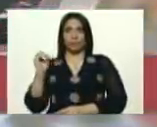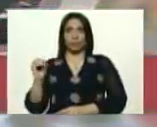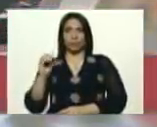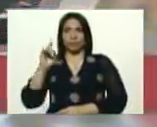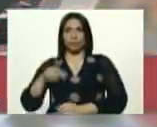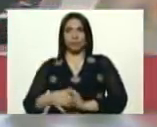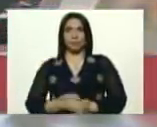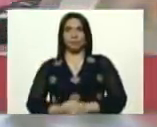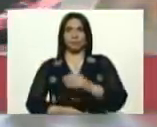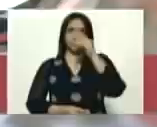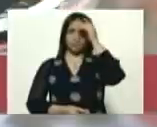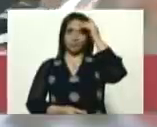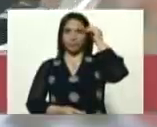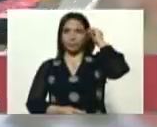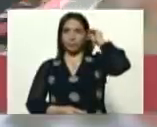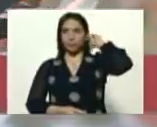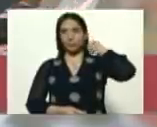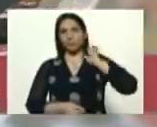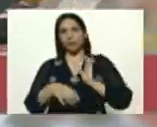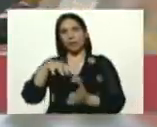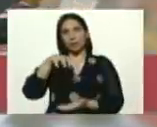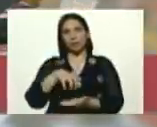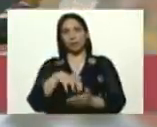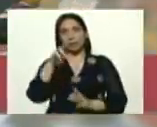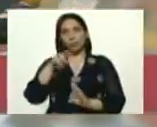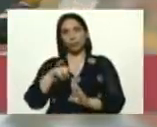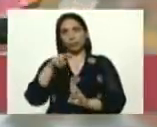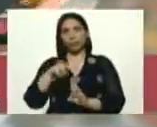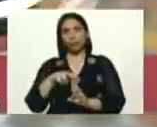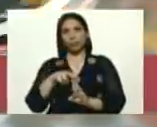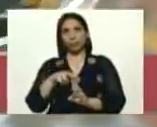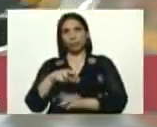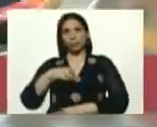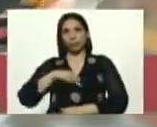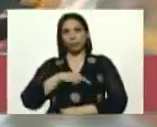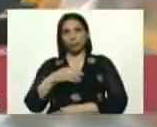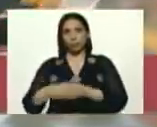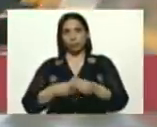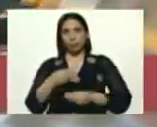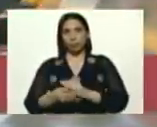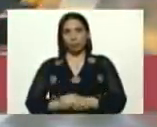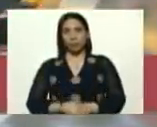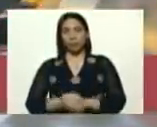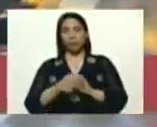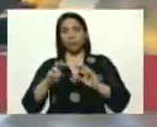también en el estado Trujillo, donde hemos registrado